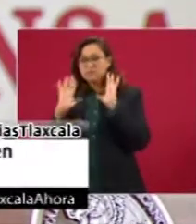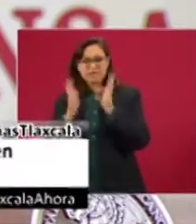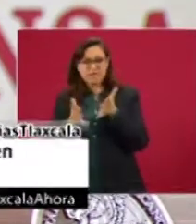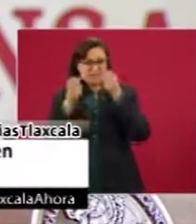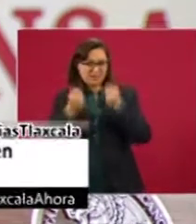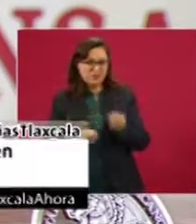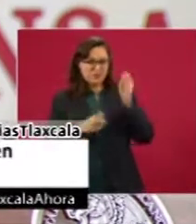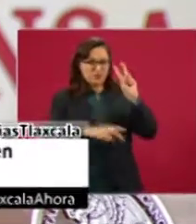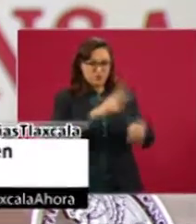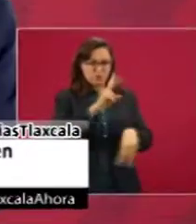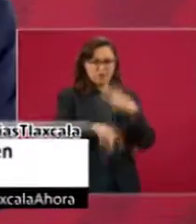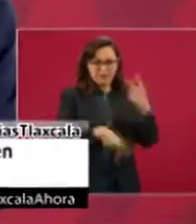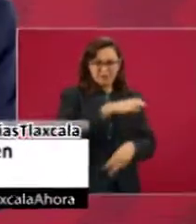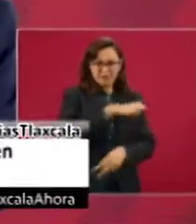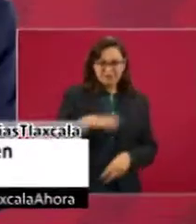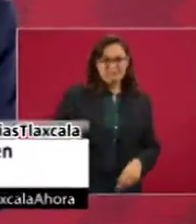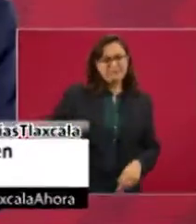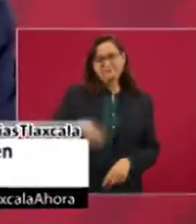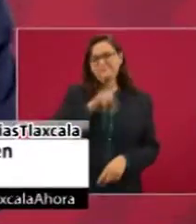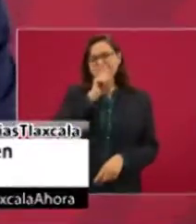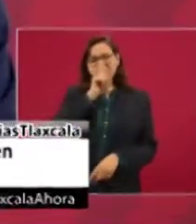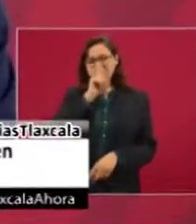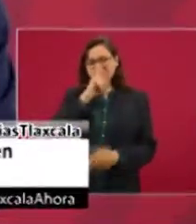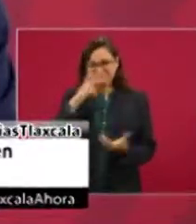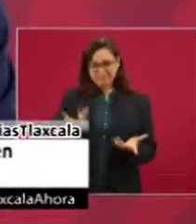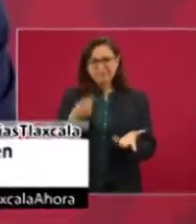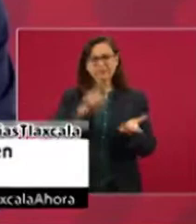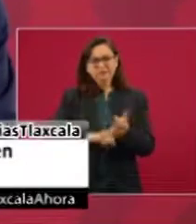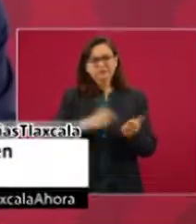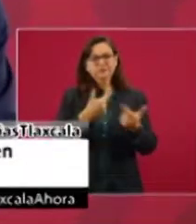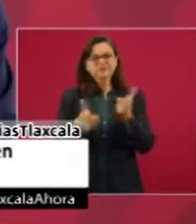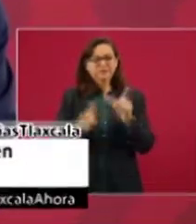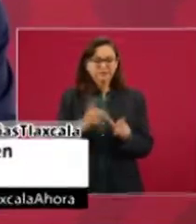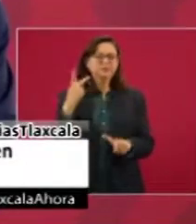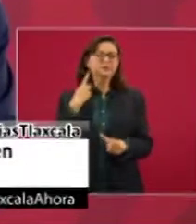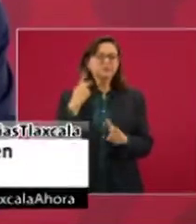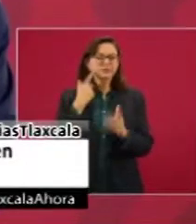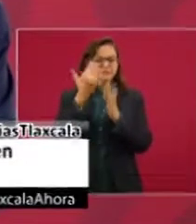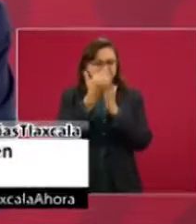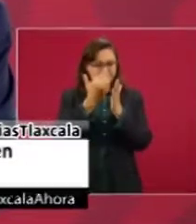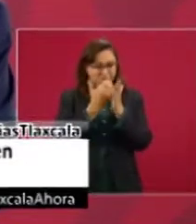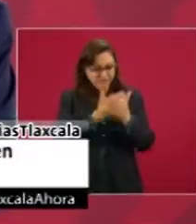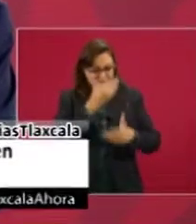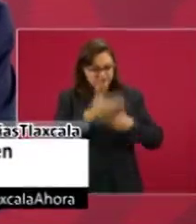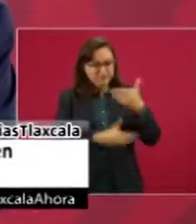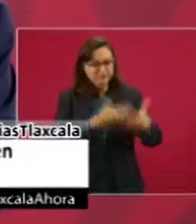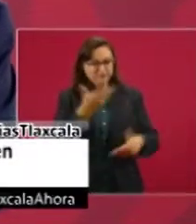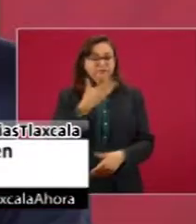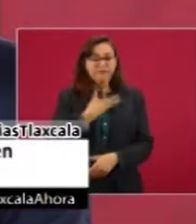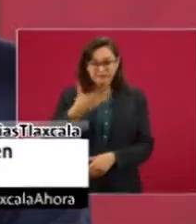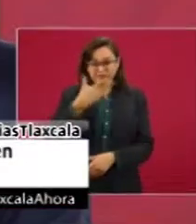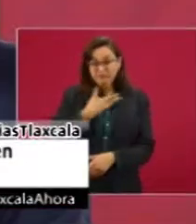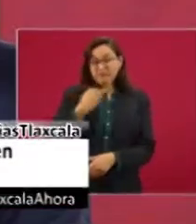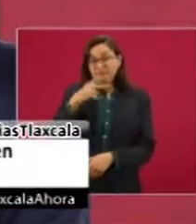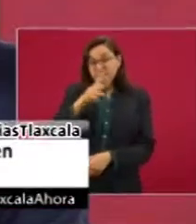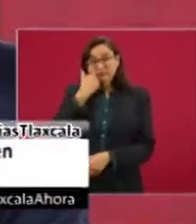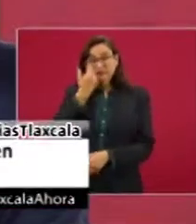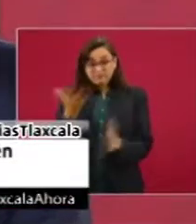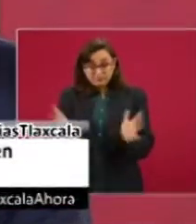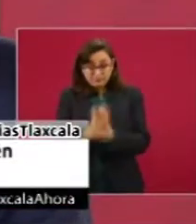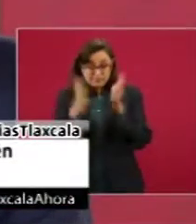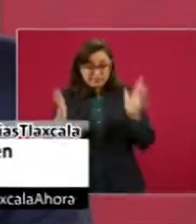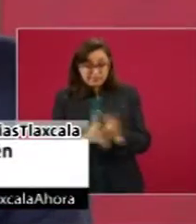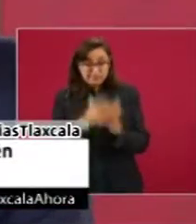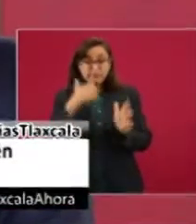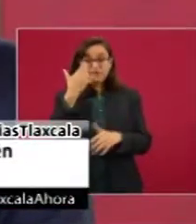la desaparición de fideicomisos y ejemplificó el fideicomiso para los afectados que pierden sus muebles por una inundación o quienes pierden sus